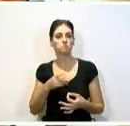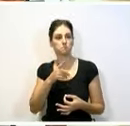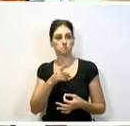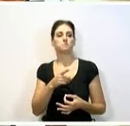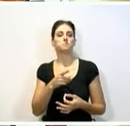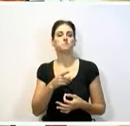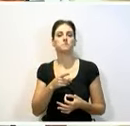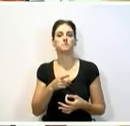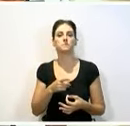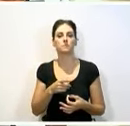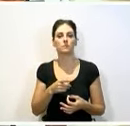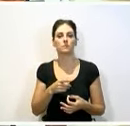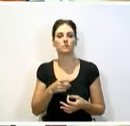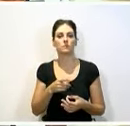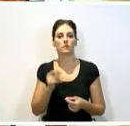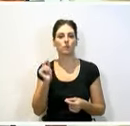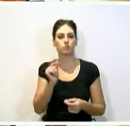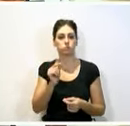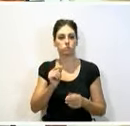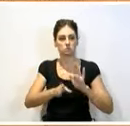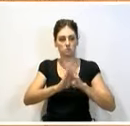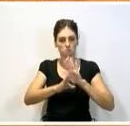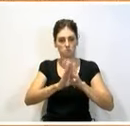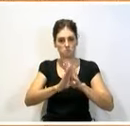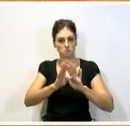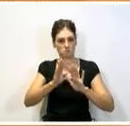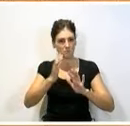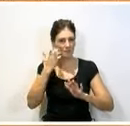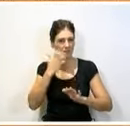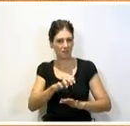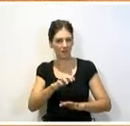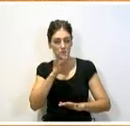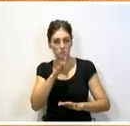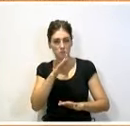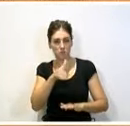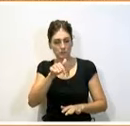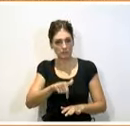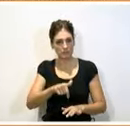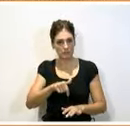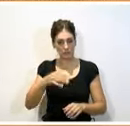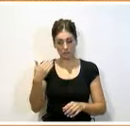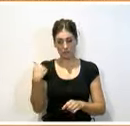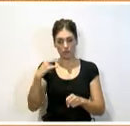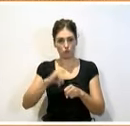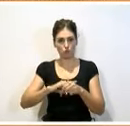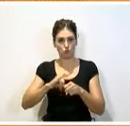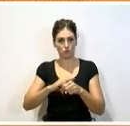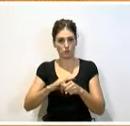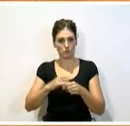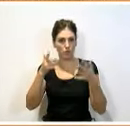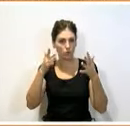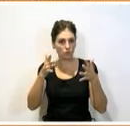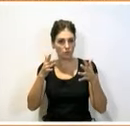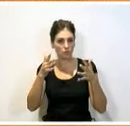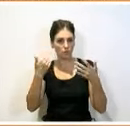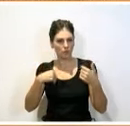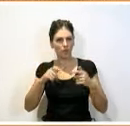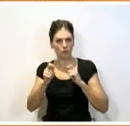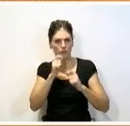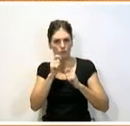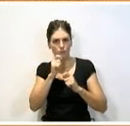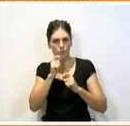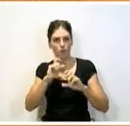la interpelación de hoy es ciertamente extrañeza, porque este mismo lunes este consejero compareció ante la Comisión de